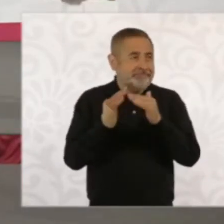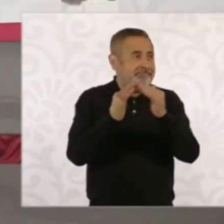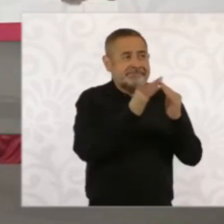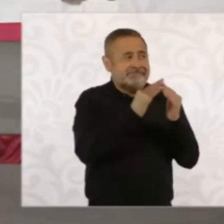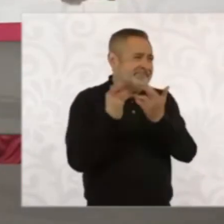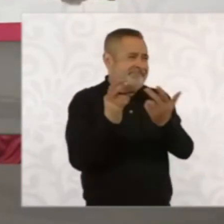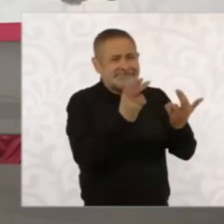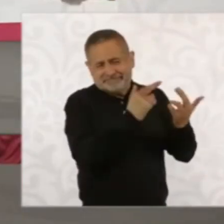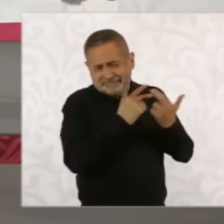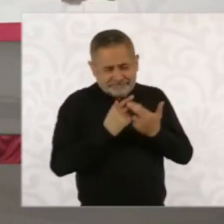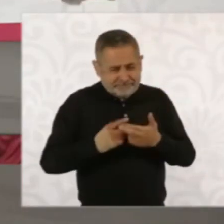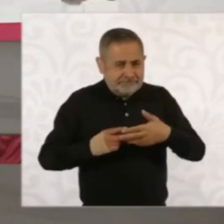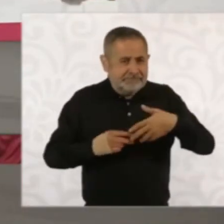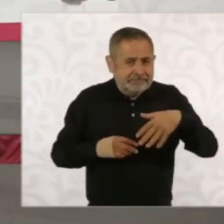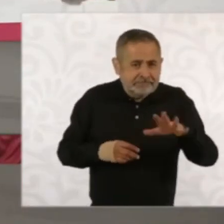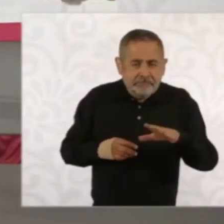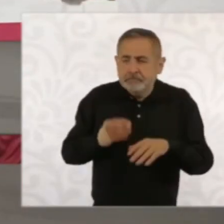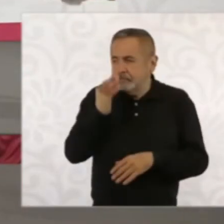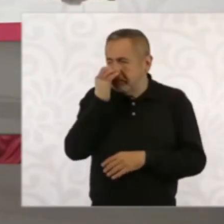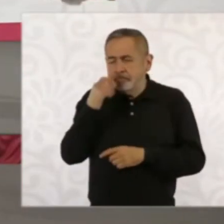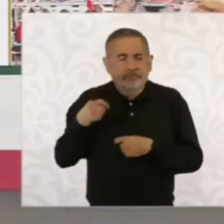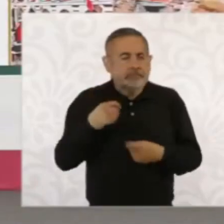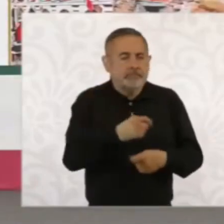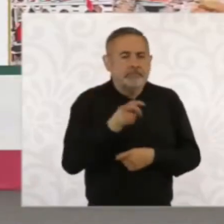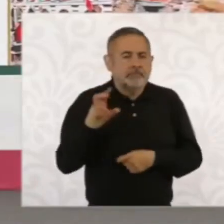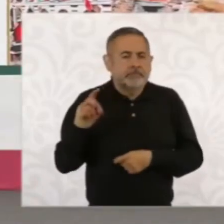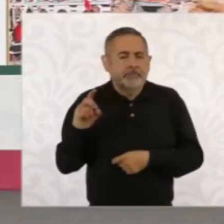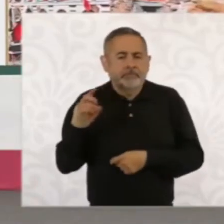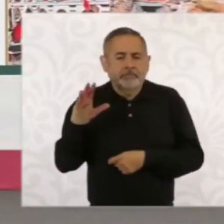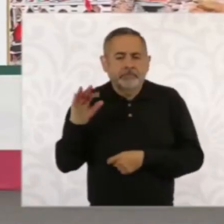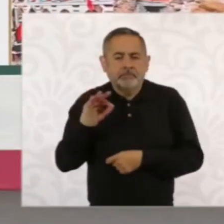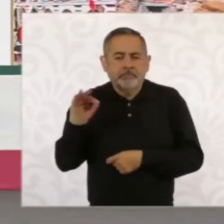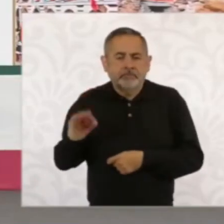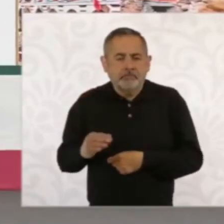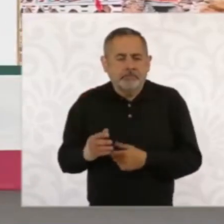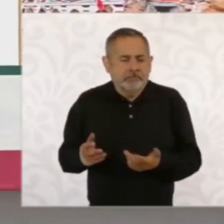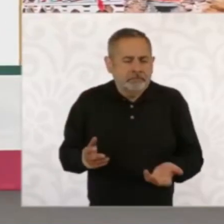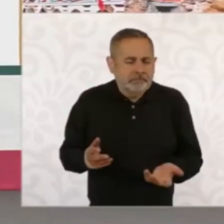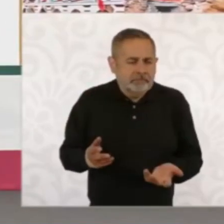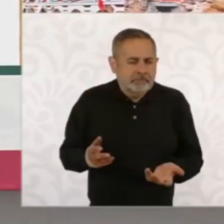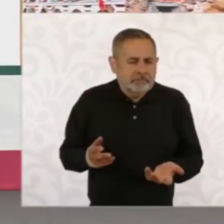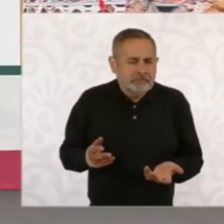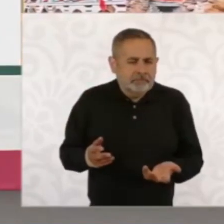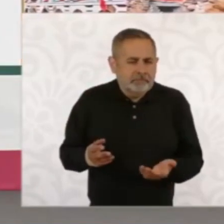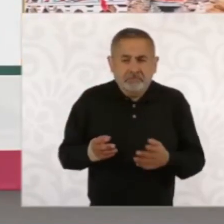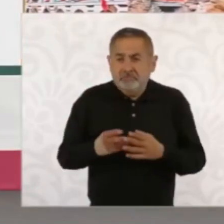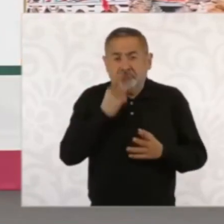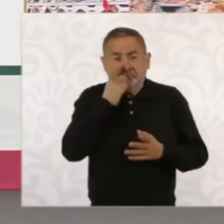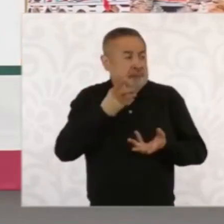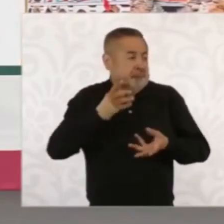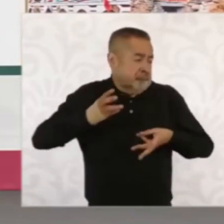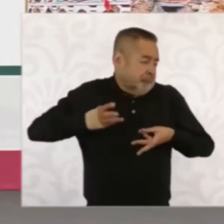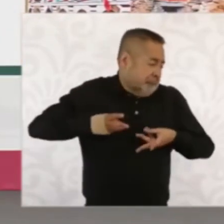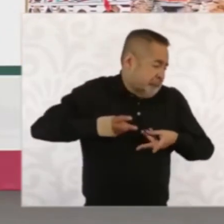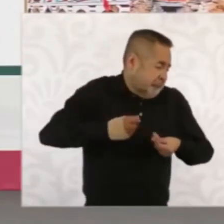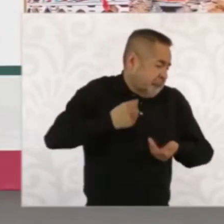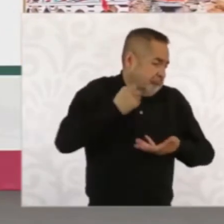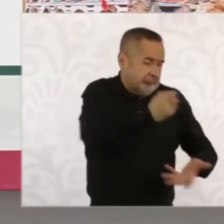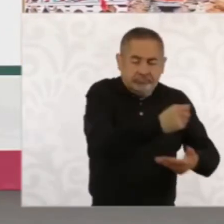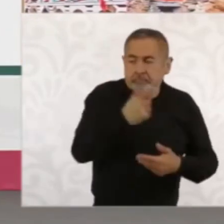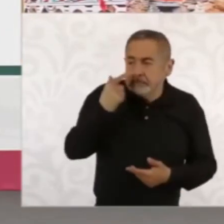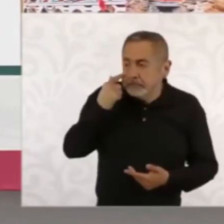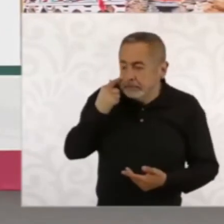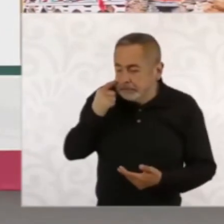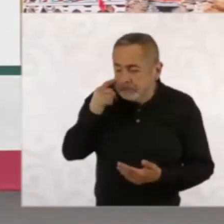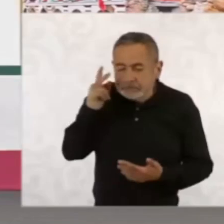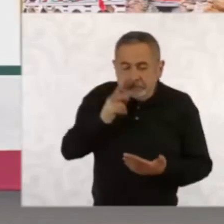afectadas, pero solo revisó el 35%. O sea, dicen que gastaron todo, pero a la hora de comprobar, dicen, pues yo nada más